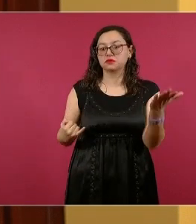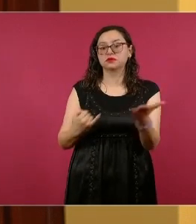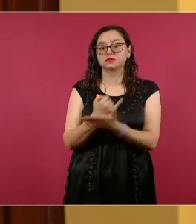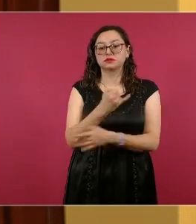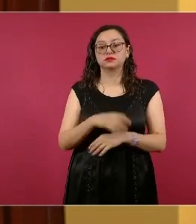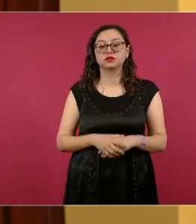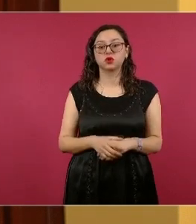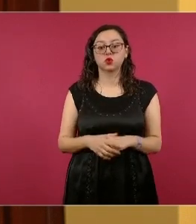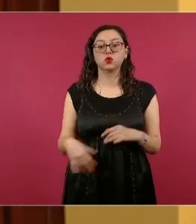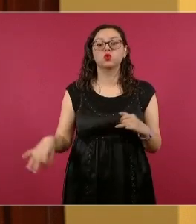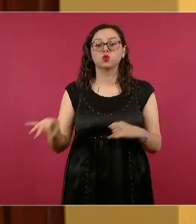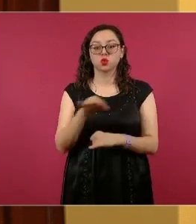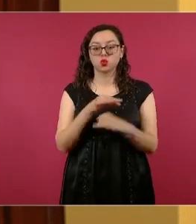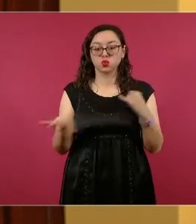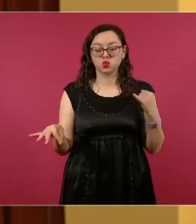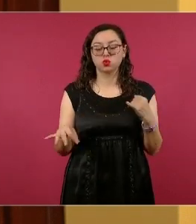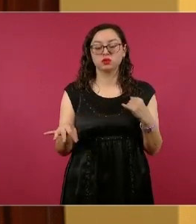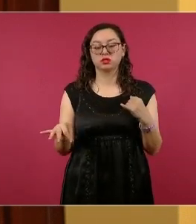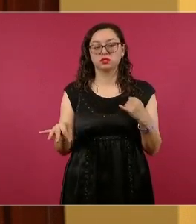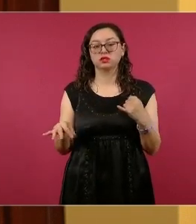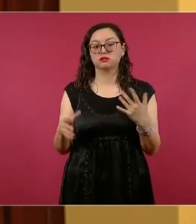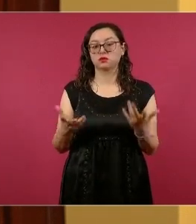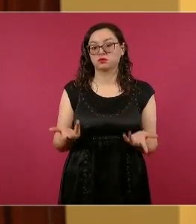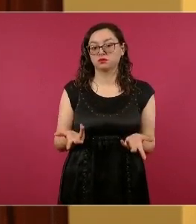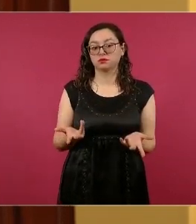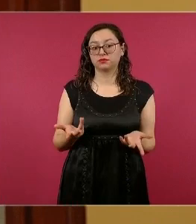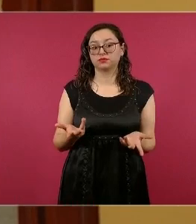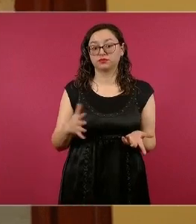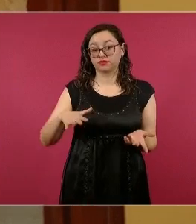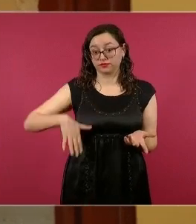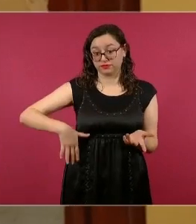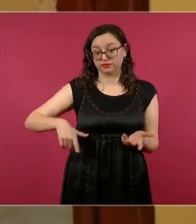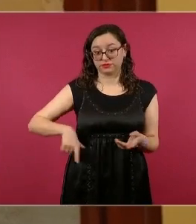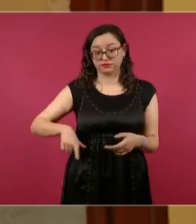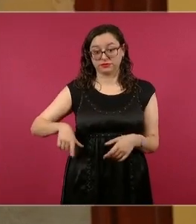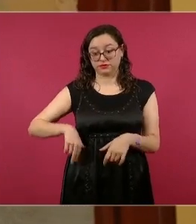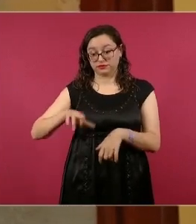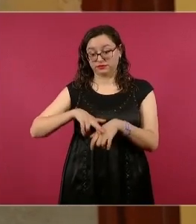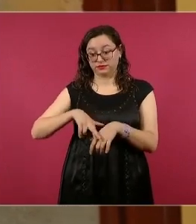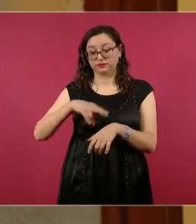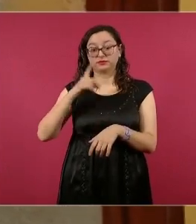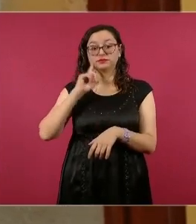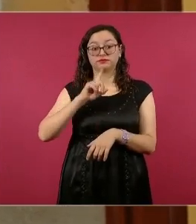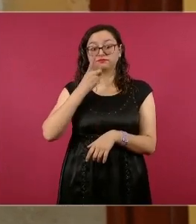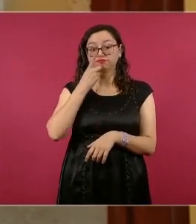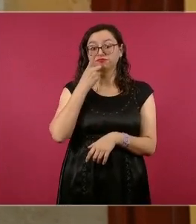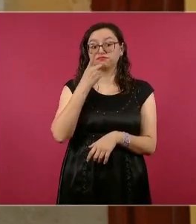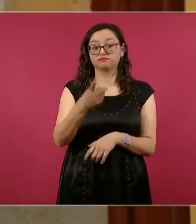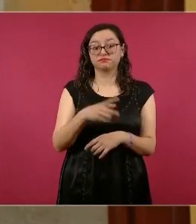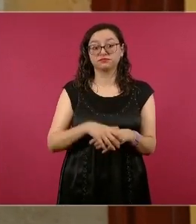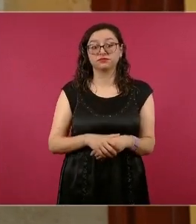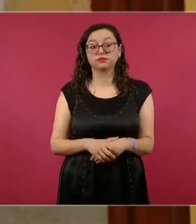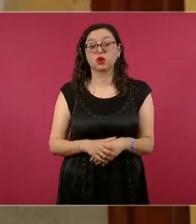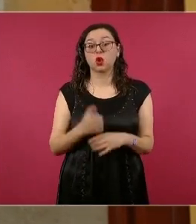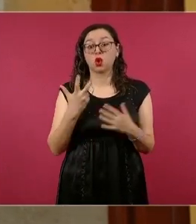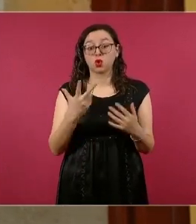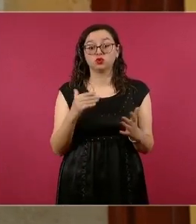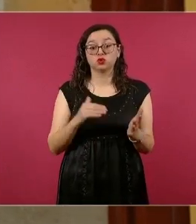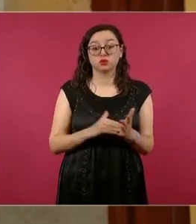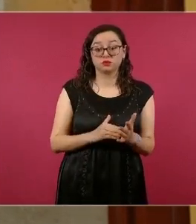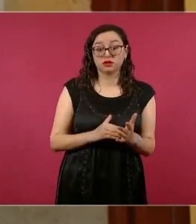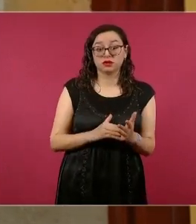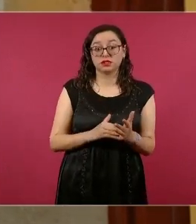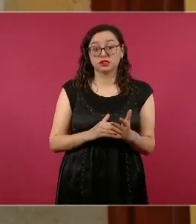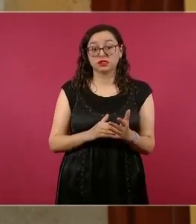Finalmente, señor presidente, como lo acaba también de comentar la gobernadora, de los 8,652 centros de salud